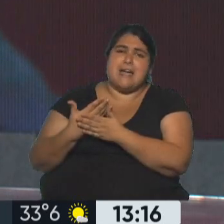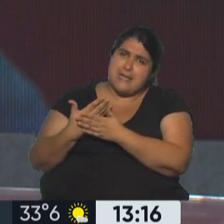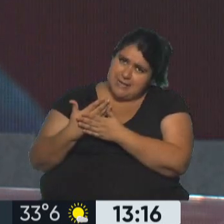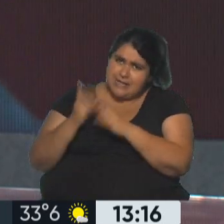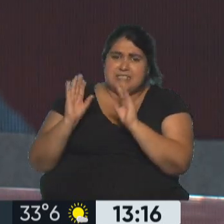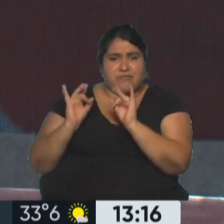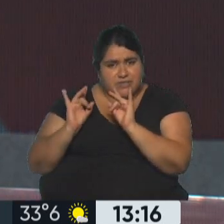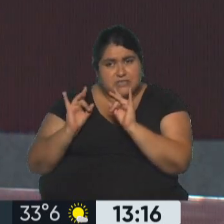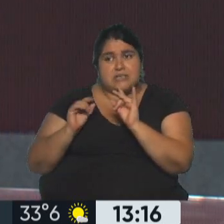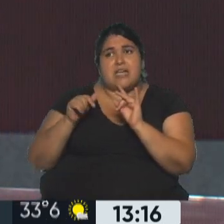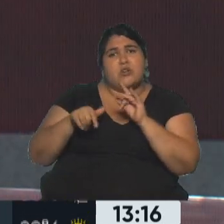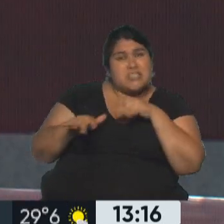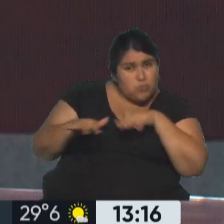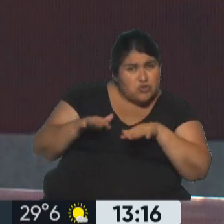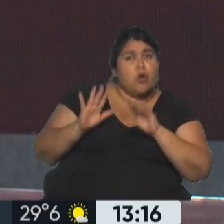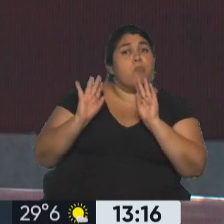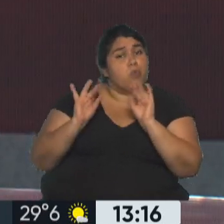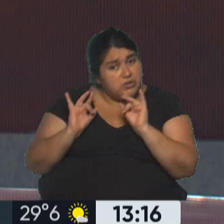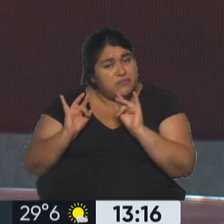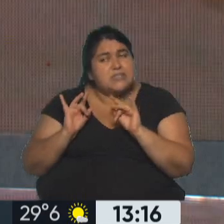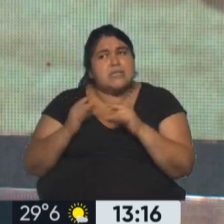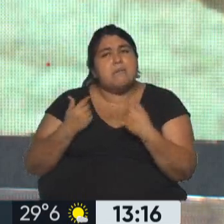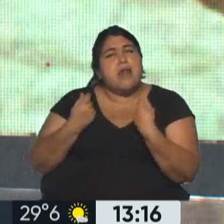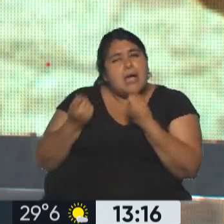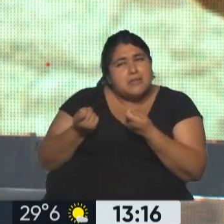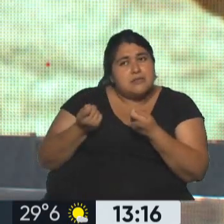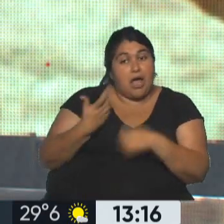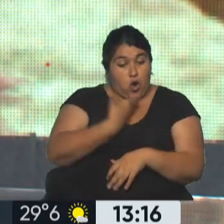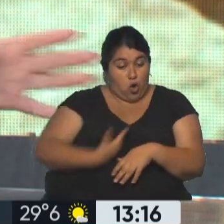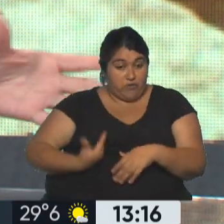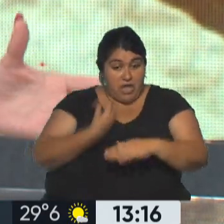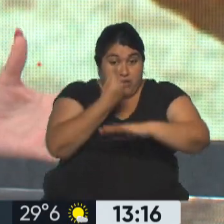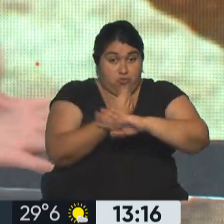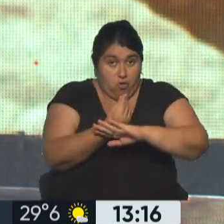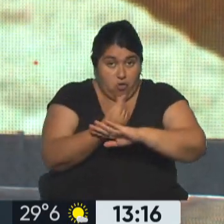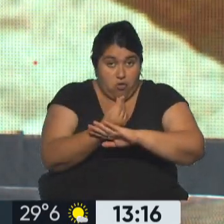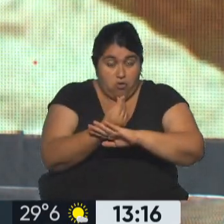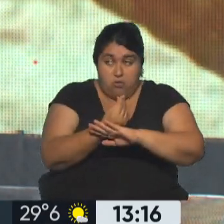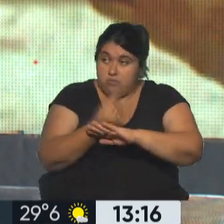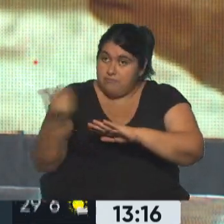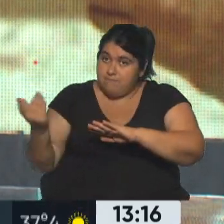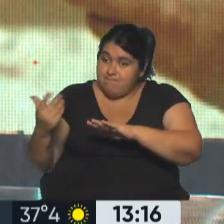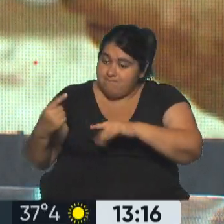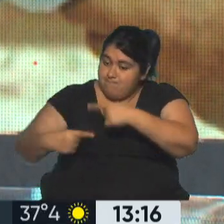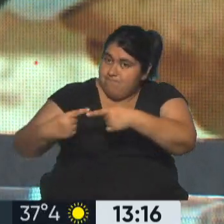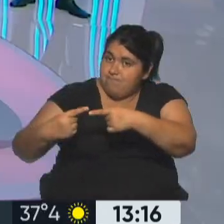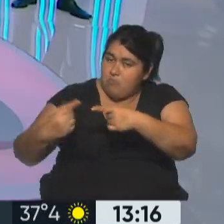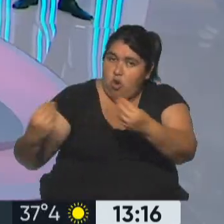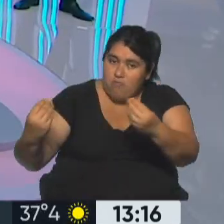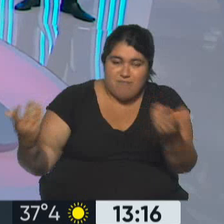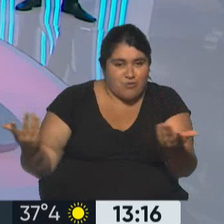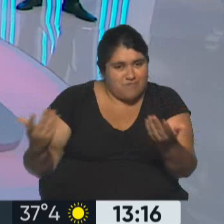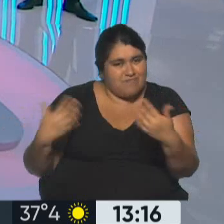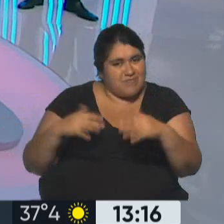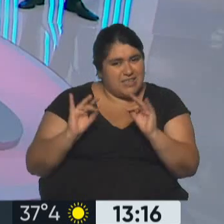muy compleja entre cómo hacer para intentar poder gobernar con esa derecha o seguir en una línea más progresista. Muy breve. Que me parece